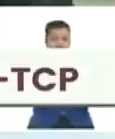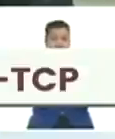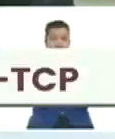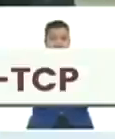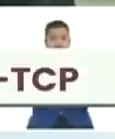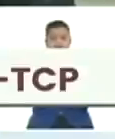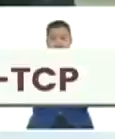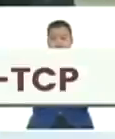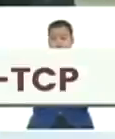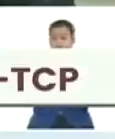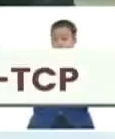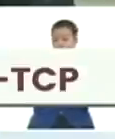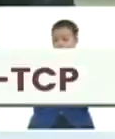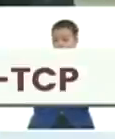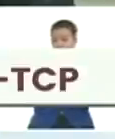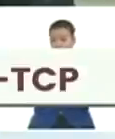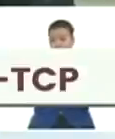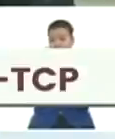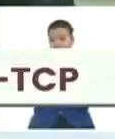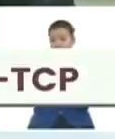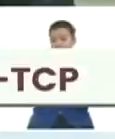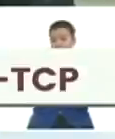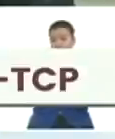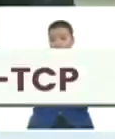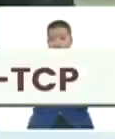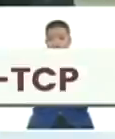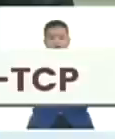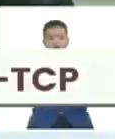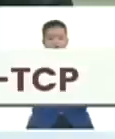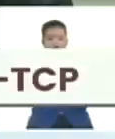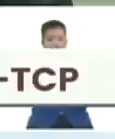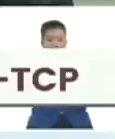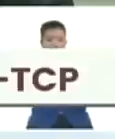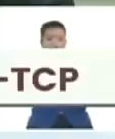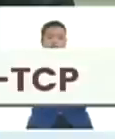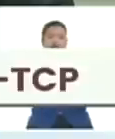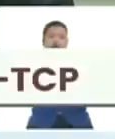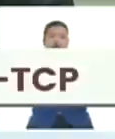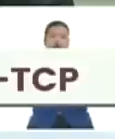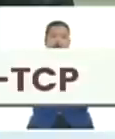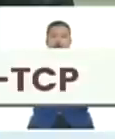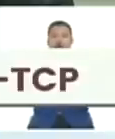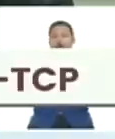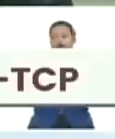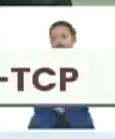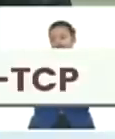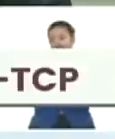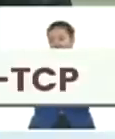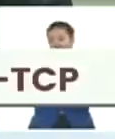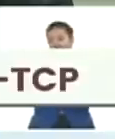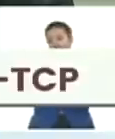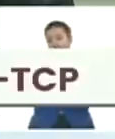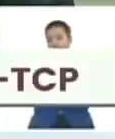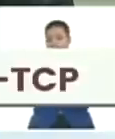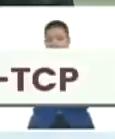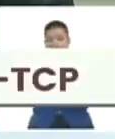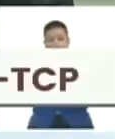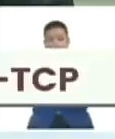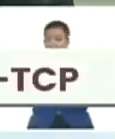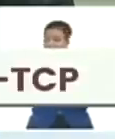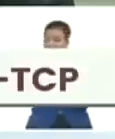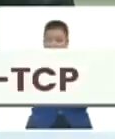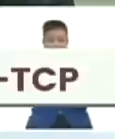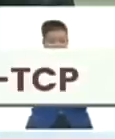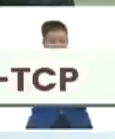de los precios de los alimentos debido al aumento de los precios del petróleo, escasez en